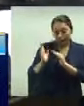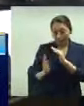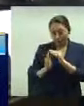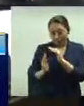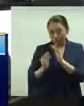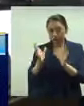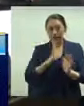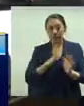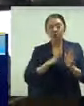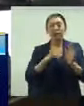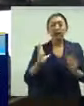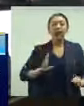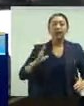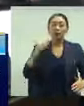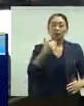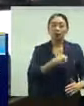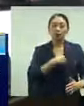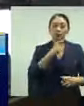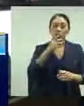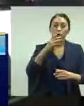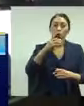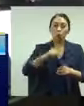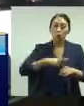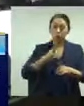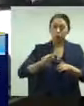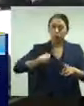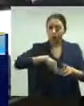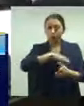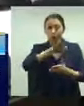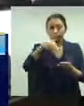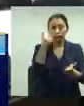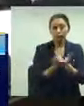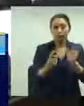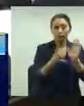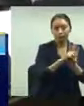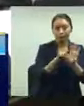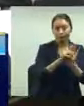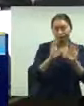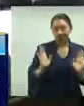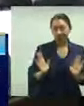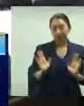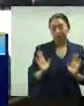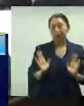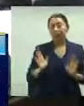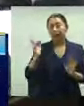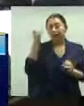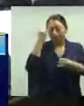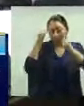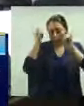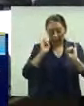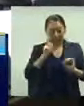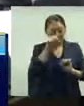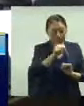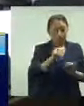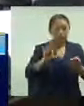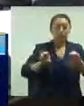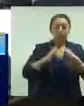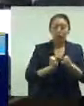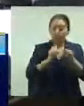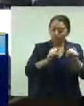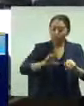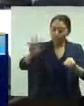tenía el Congreso en el momento que fue aprobado. Entonces, yo creo que como la idea es esa, ¿verdad? Y que pudieran